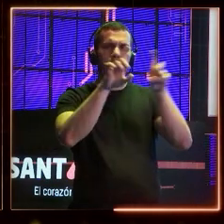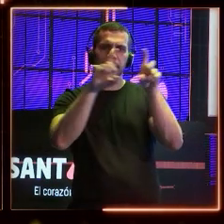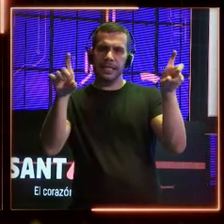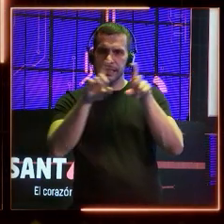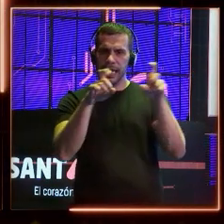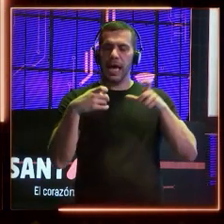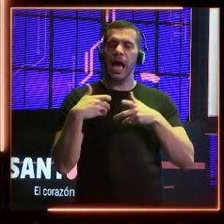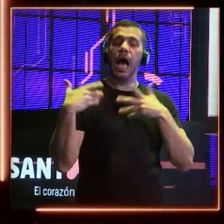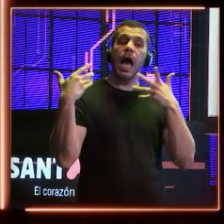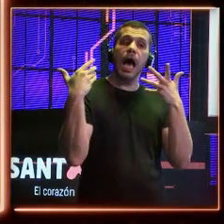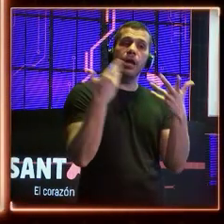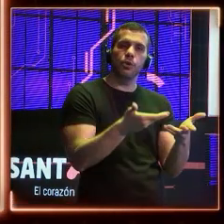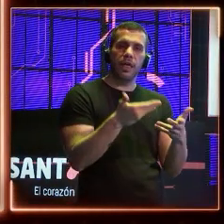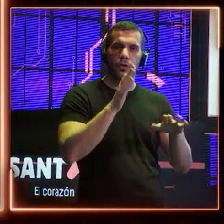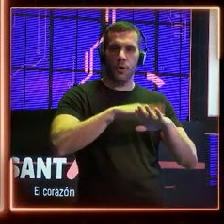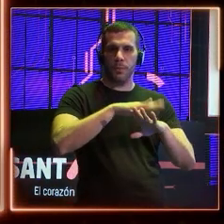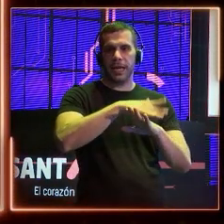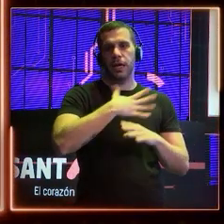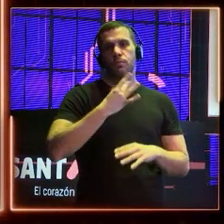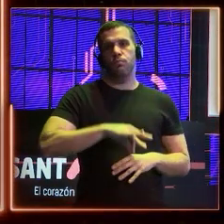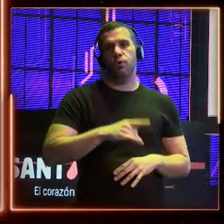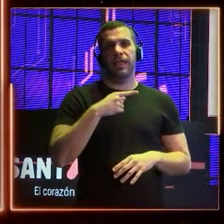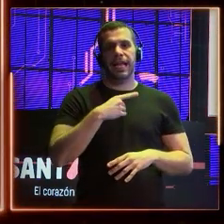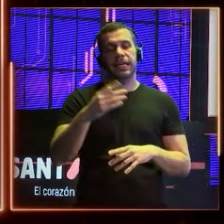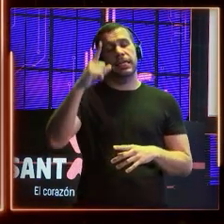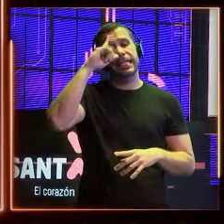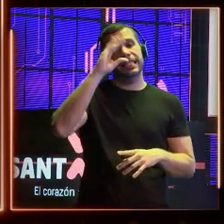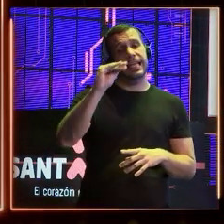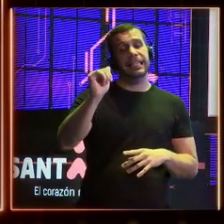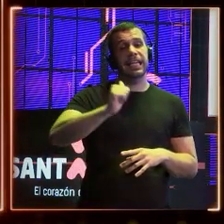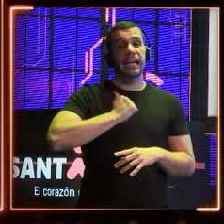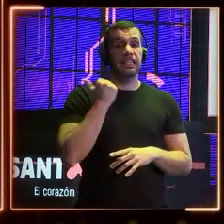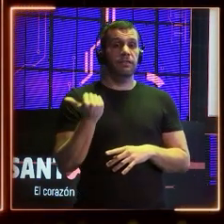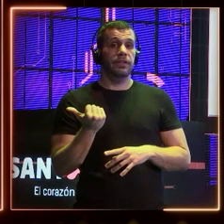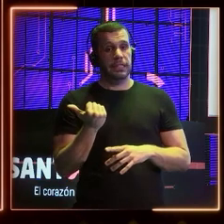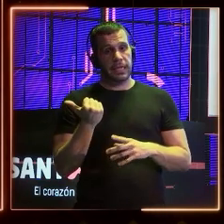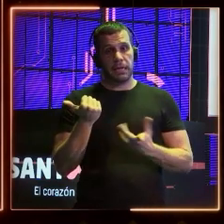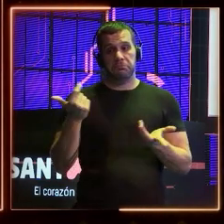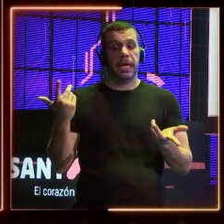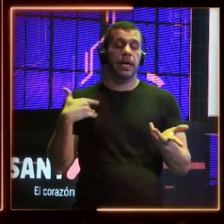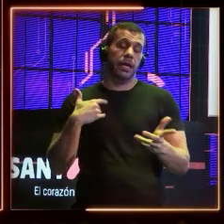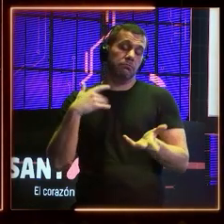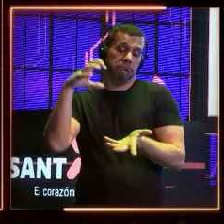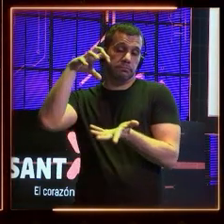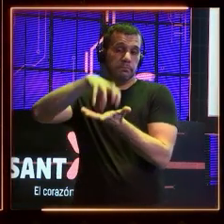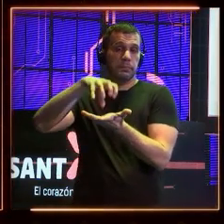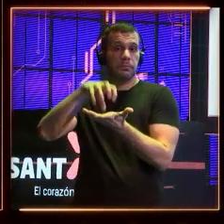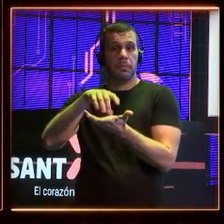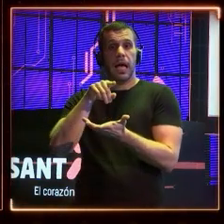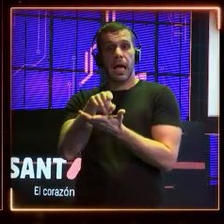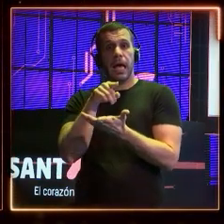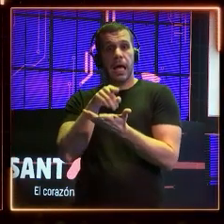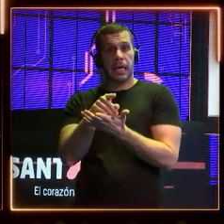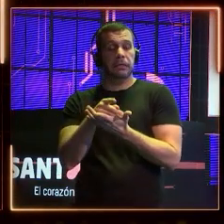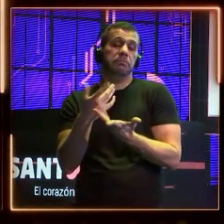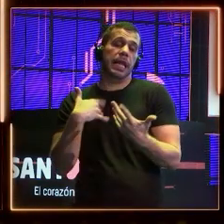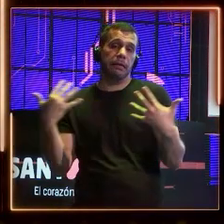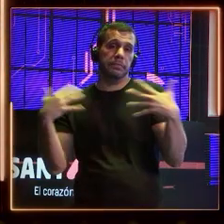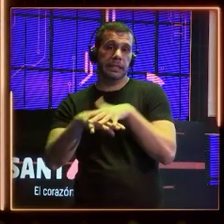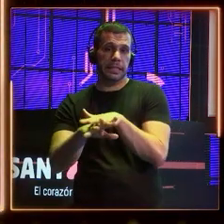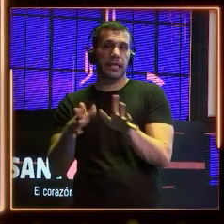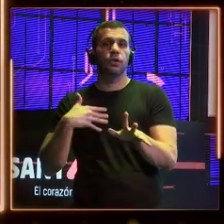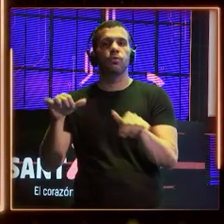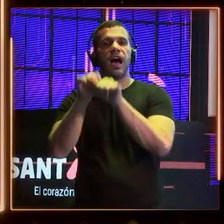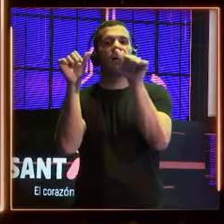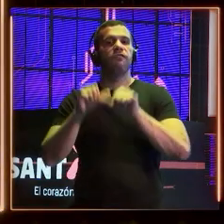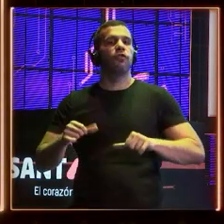fabriquen e integren estas capacidades de Inteligencia artificial dentro de sus organizaciones y que lo hagan de forma abierta en la que Vais a